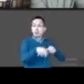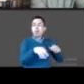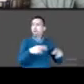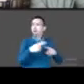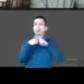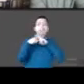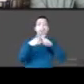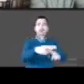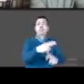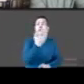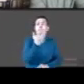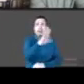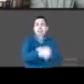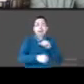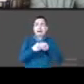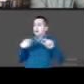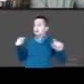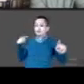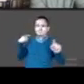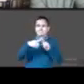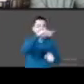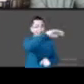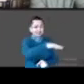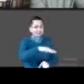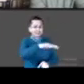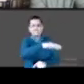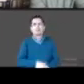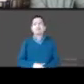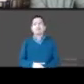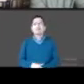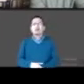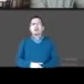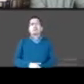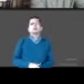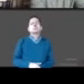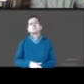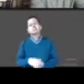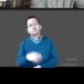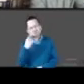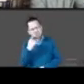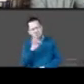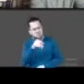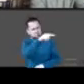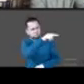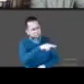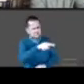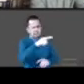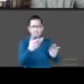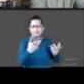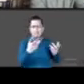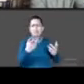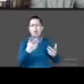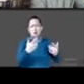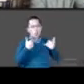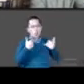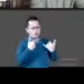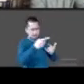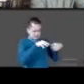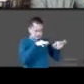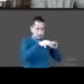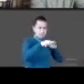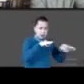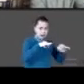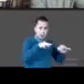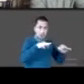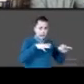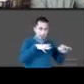el tema de los que sí trabajan si tienen la prestación o el acceso a una institución de salud podemos ver